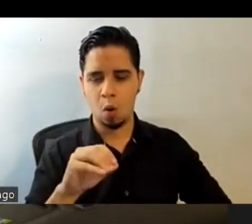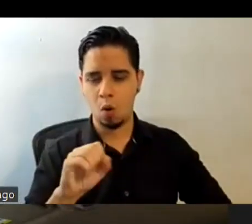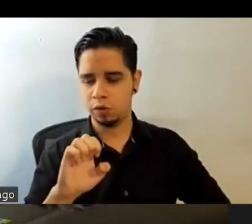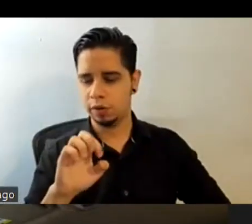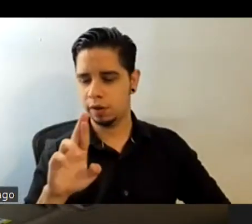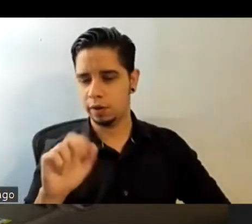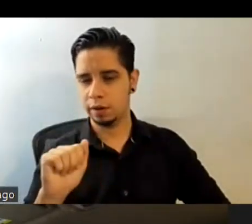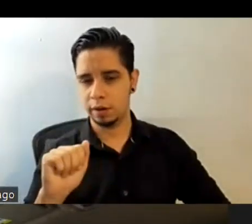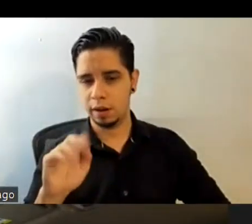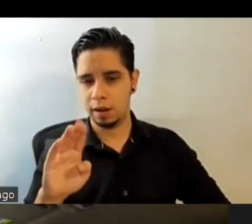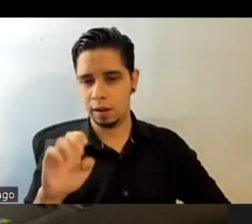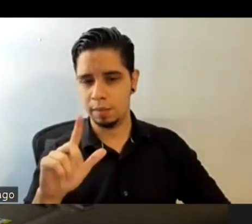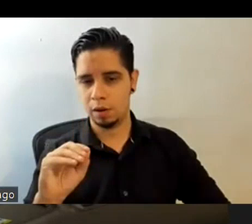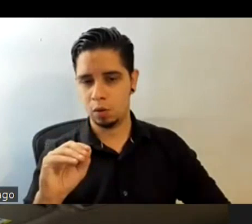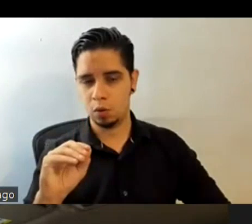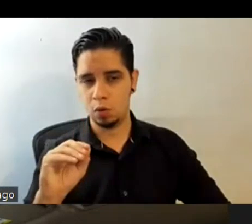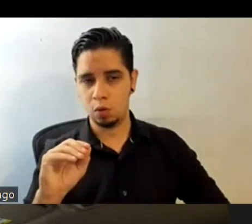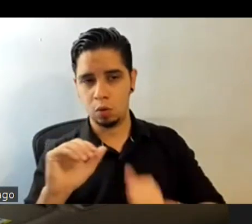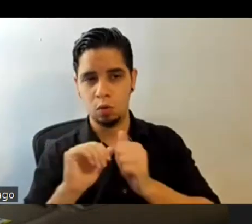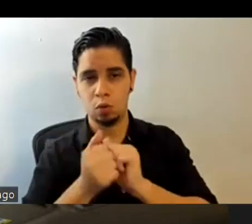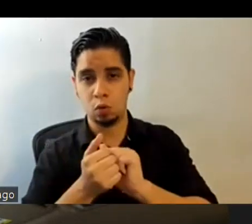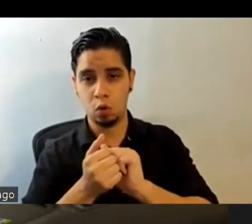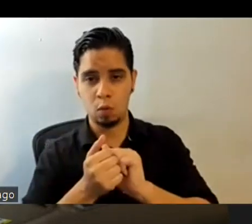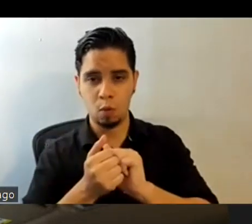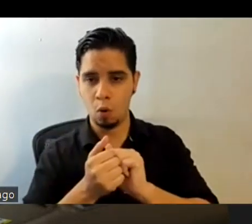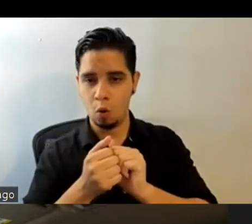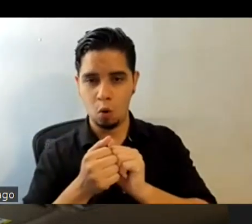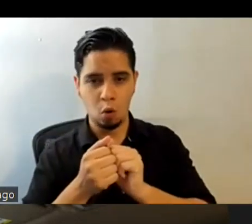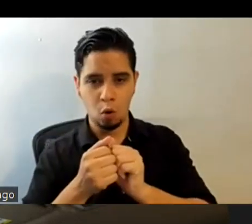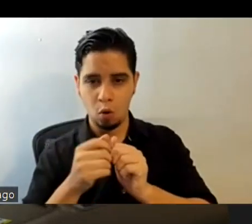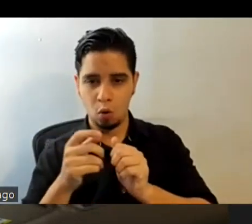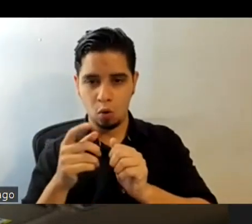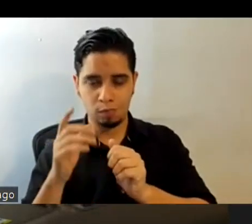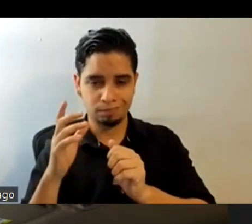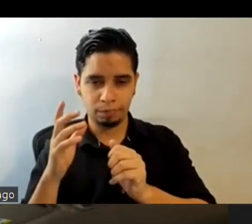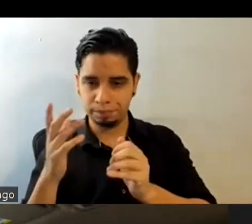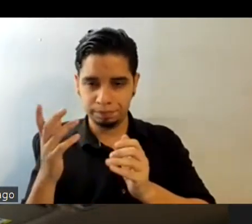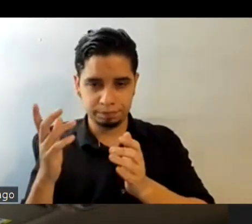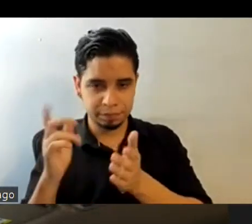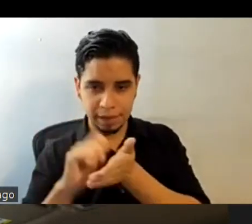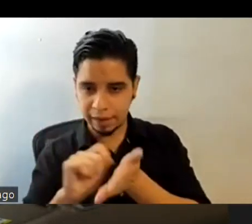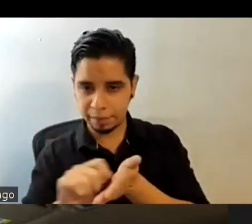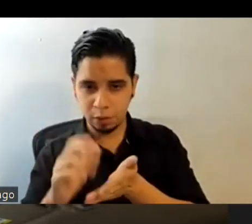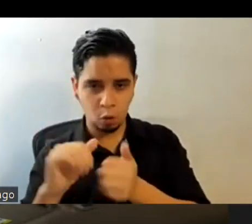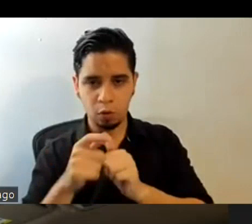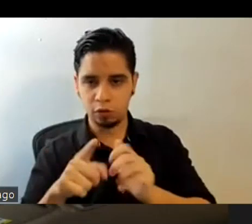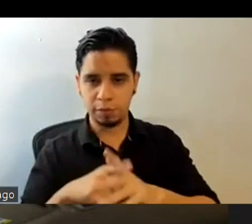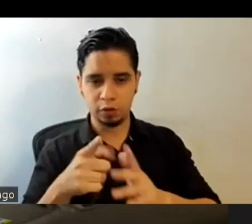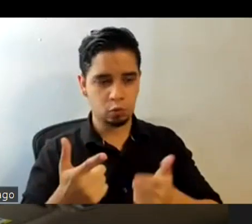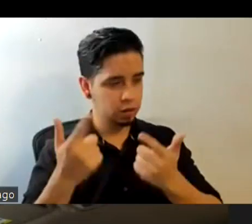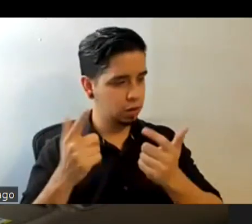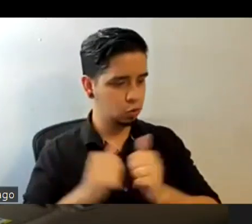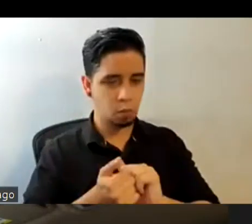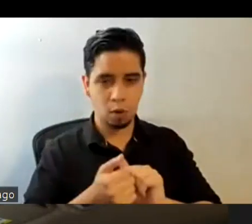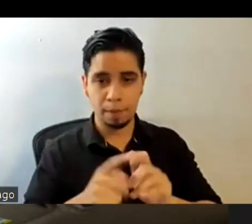primero. ¿Cómo surge esto de la escritura? ¿Cómo llega la escritura a la vida de José Ravelo? ¿Cómo llega el arte a la vida de